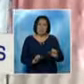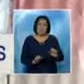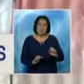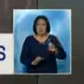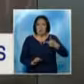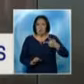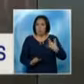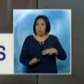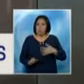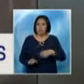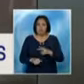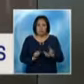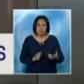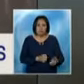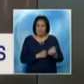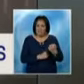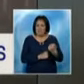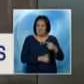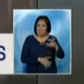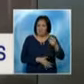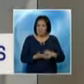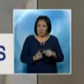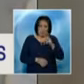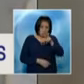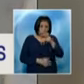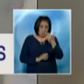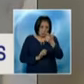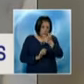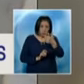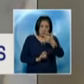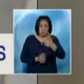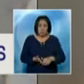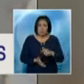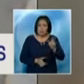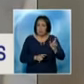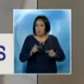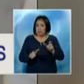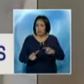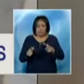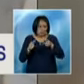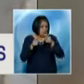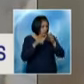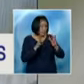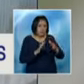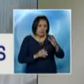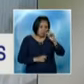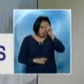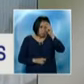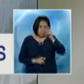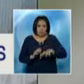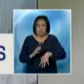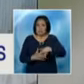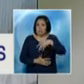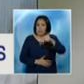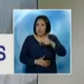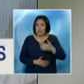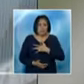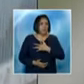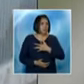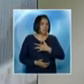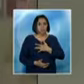segundo ya fue normal. La fuerza del sismo se hace patente en estas imágenes cuando el propio personal de seguridad ciudadana de Tumbes sale corriendo al sentir